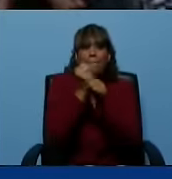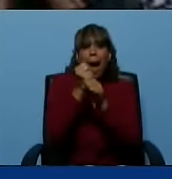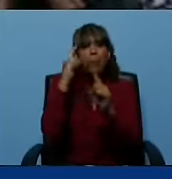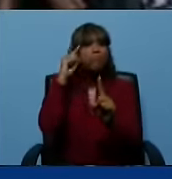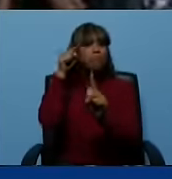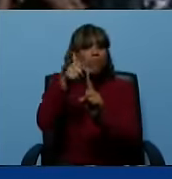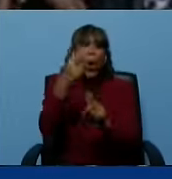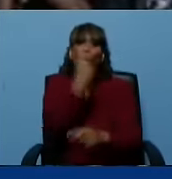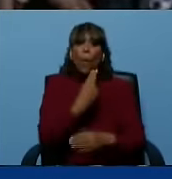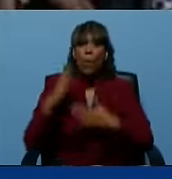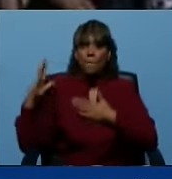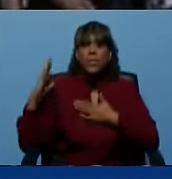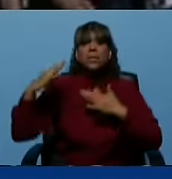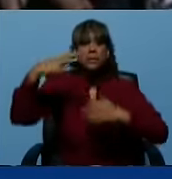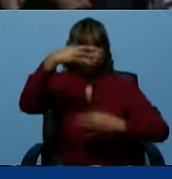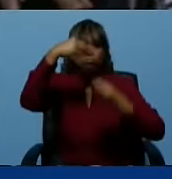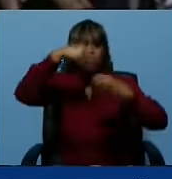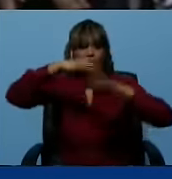el compromiso